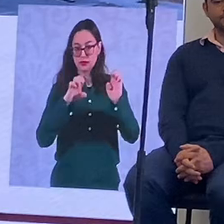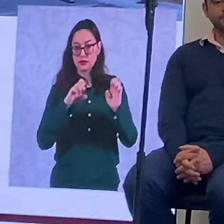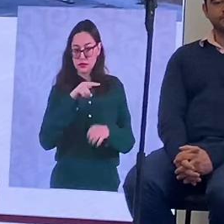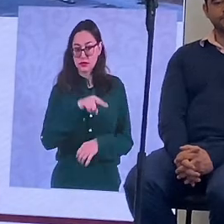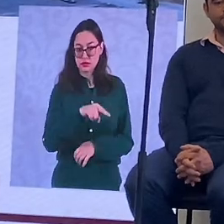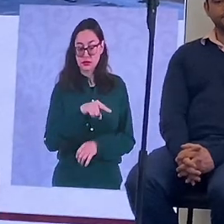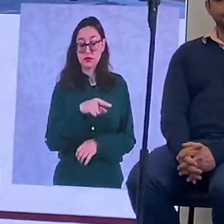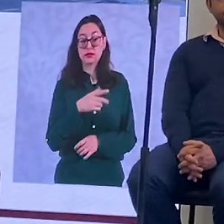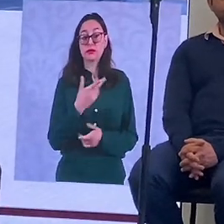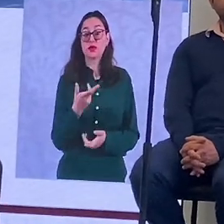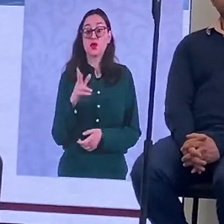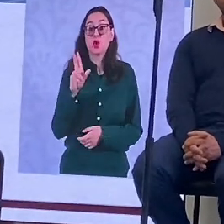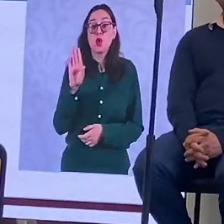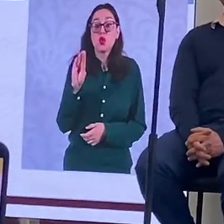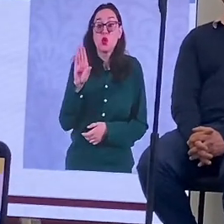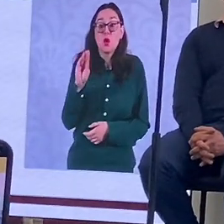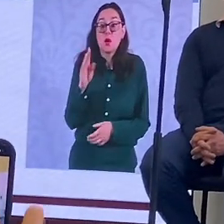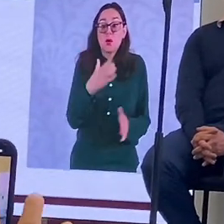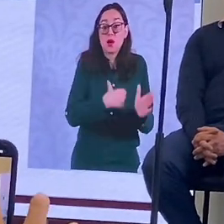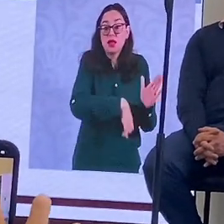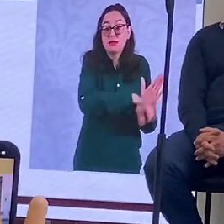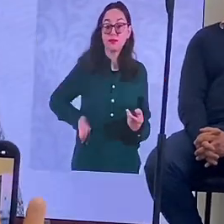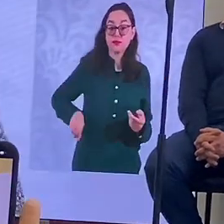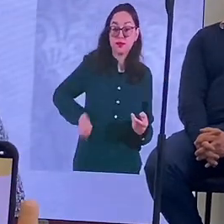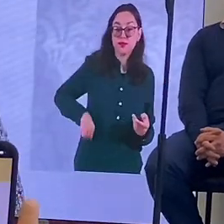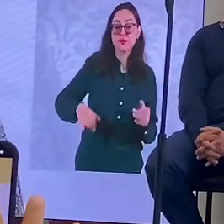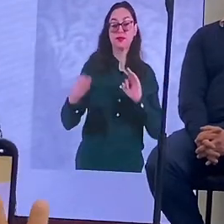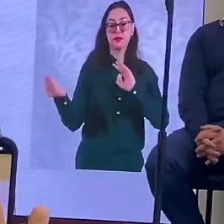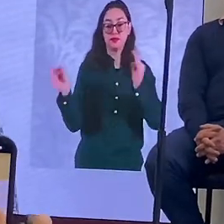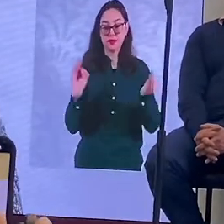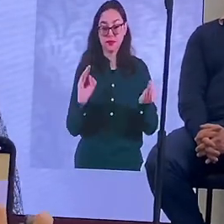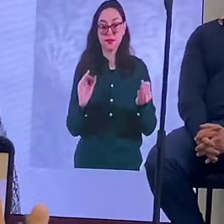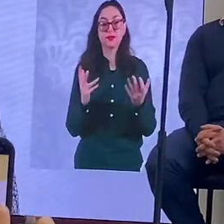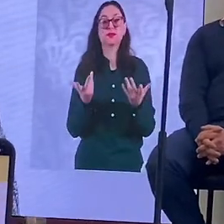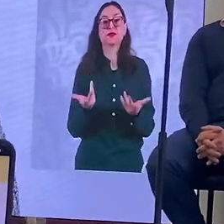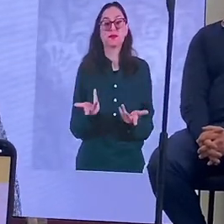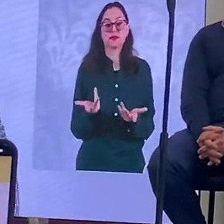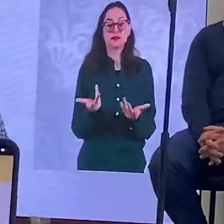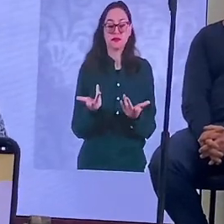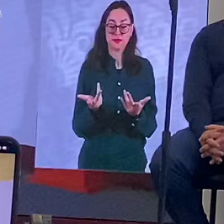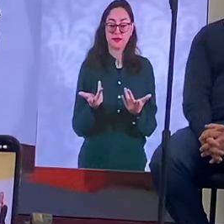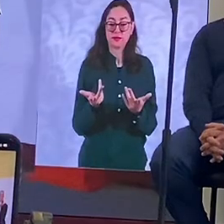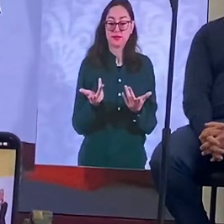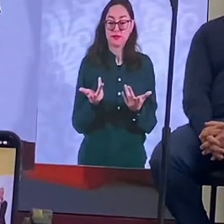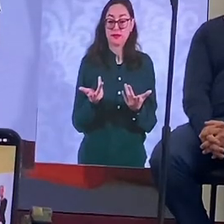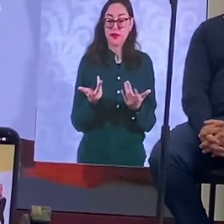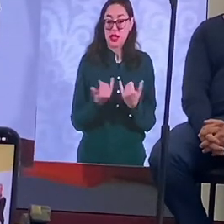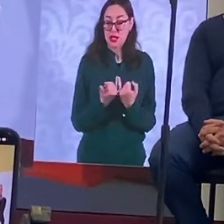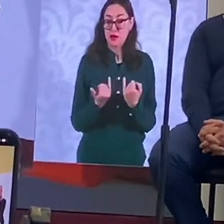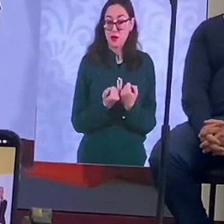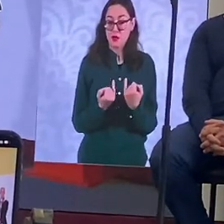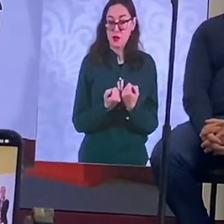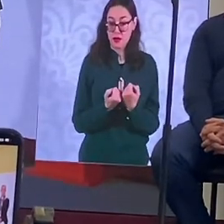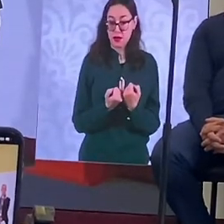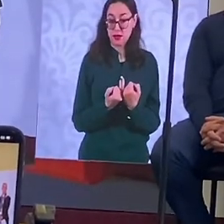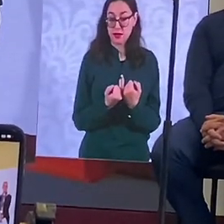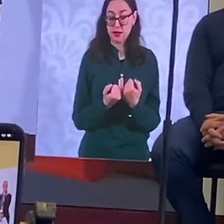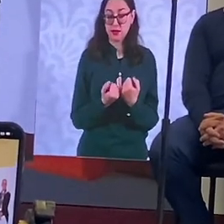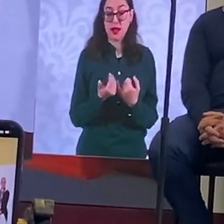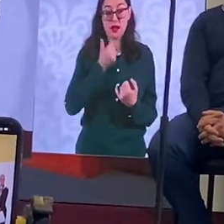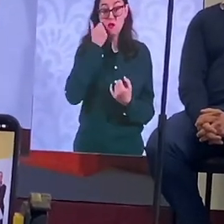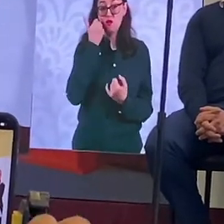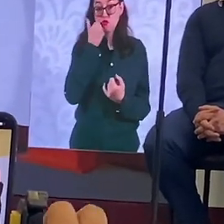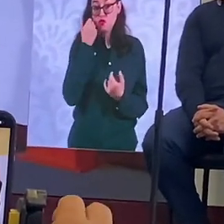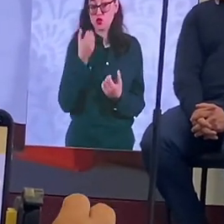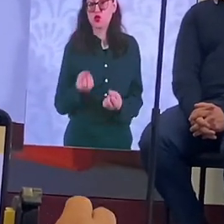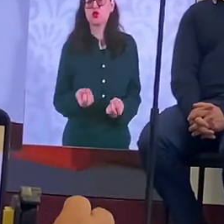conferencia mañanera, Sheinbaum informó que la universidad se instalará en las antiguas instalaciones de la Fiscalía General del Estado, un inmueble que ha